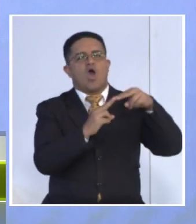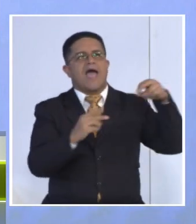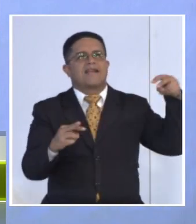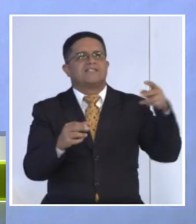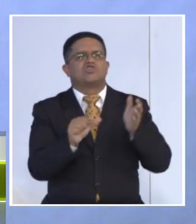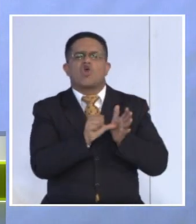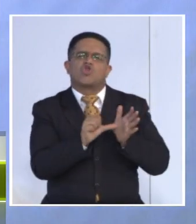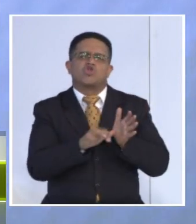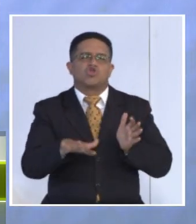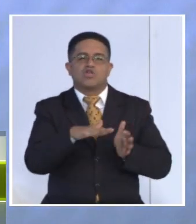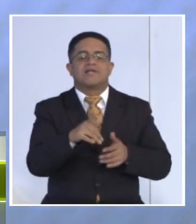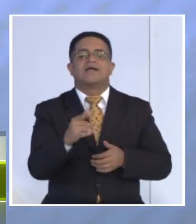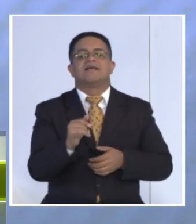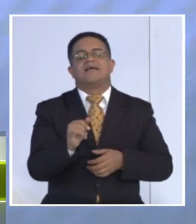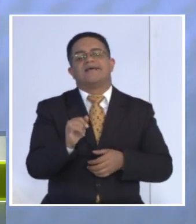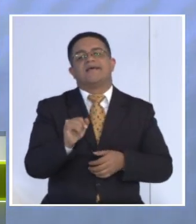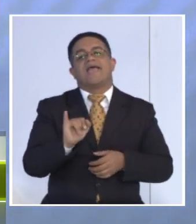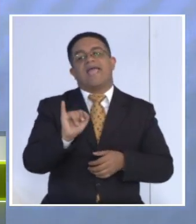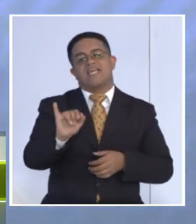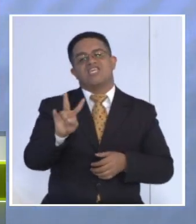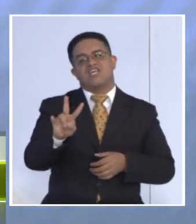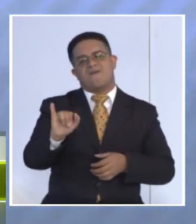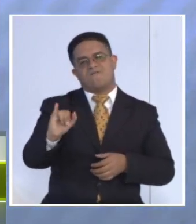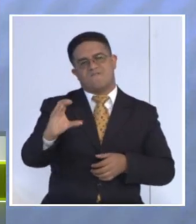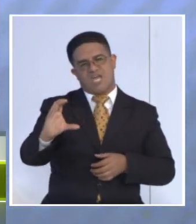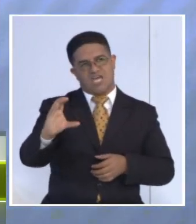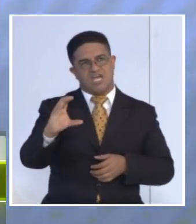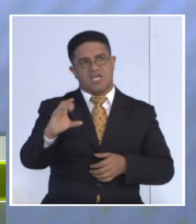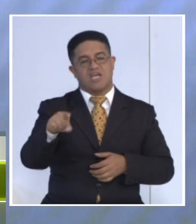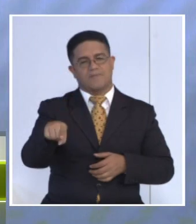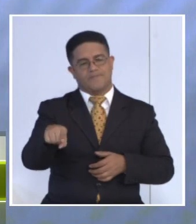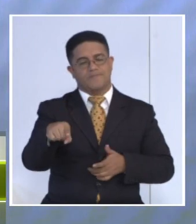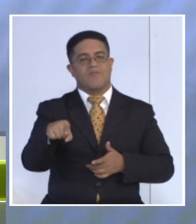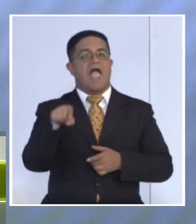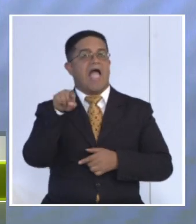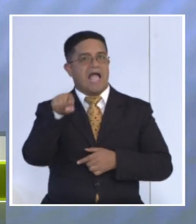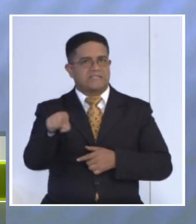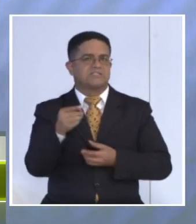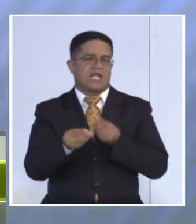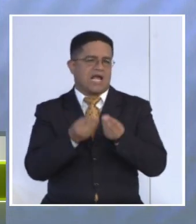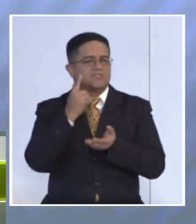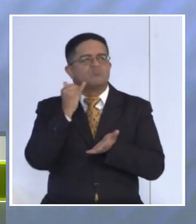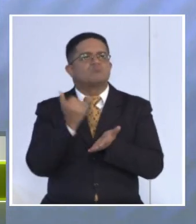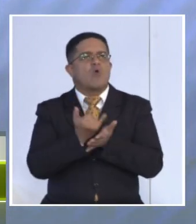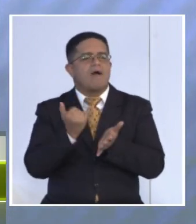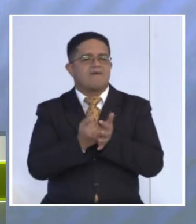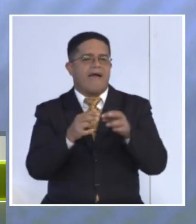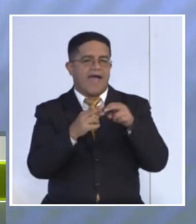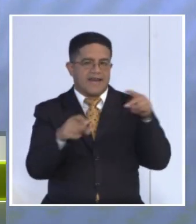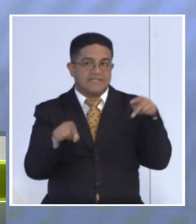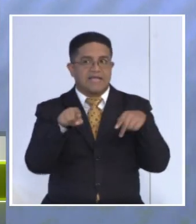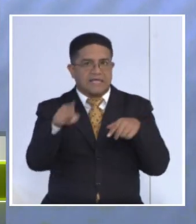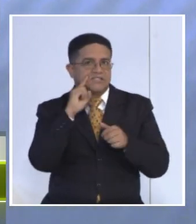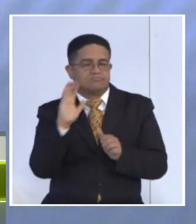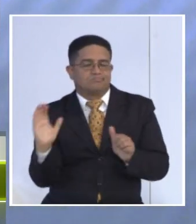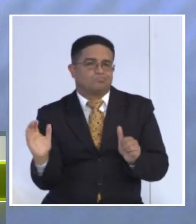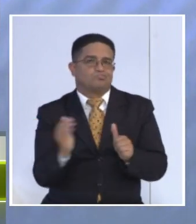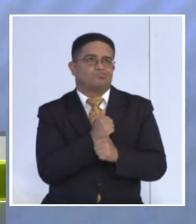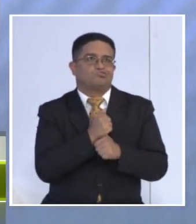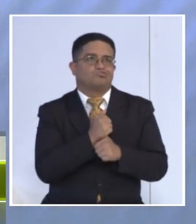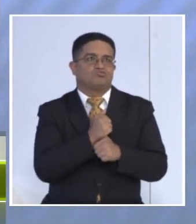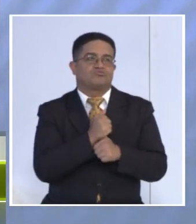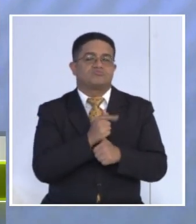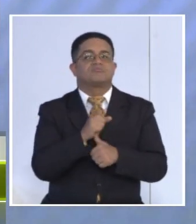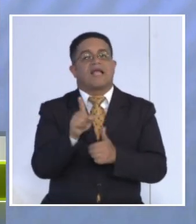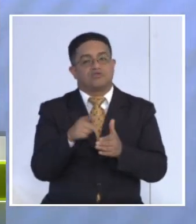Instituto Venezolano de Investigaciones Científicas, en el IVIC, tenemos la posibilidad de hacer estas pruebas genéticas y ahí si lo confirmamos, por supuesto, vamos a un